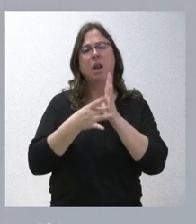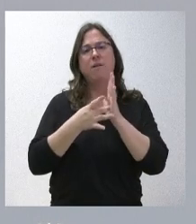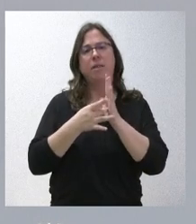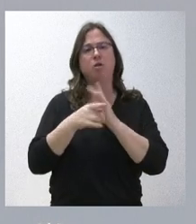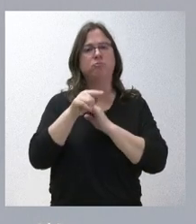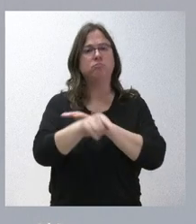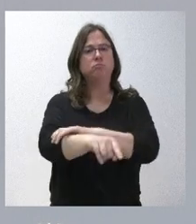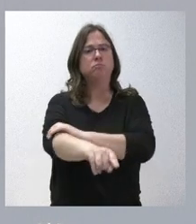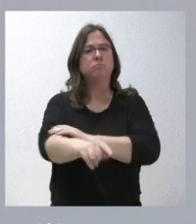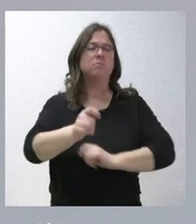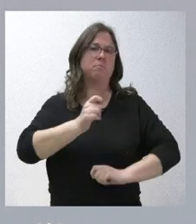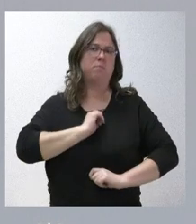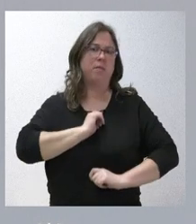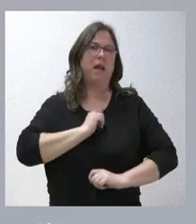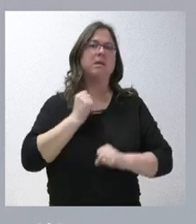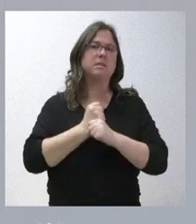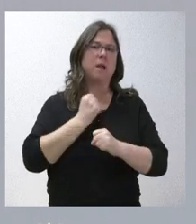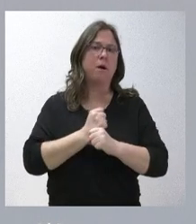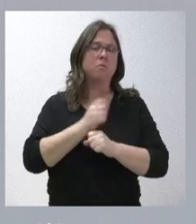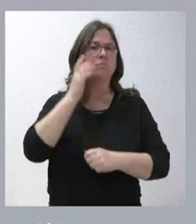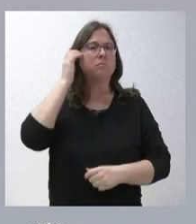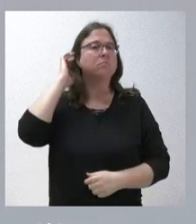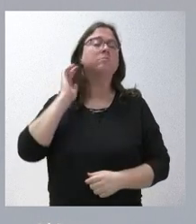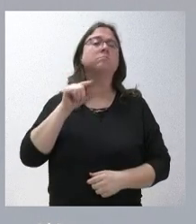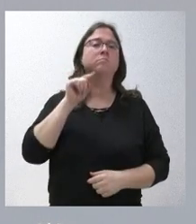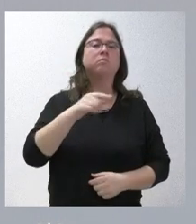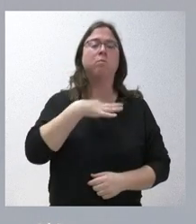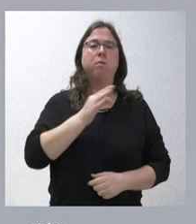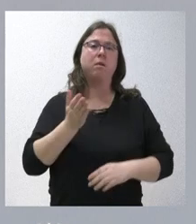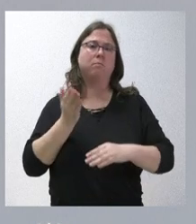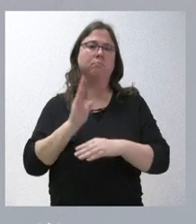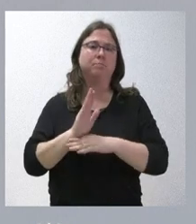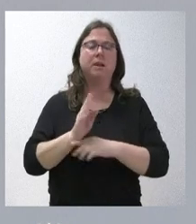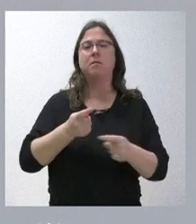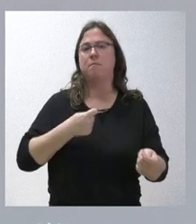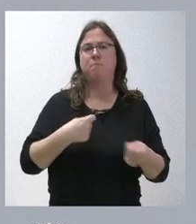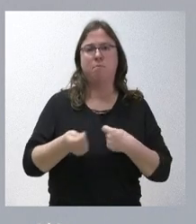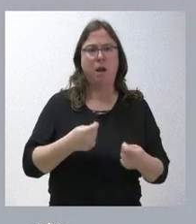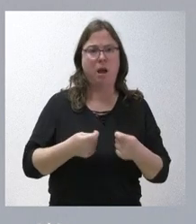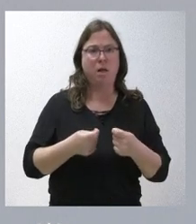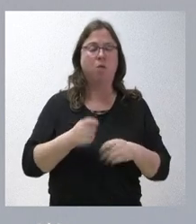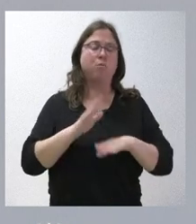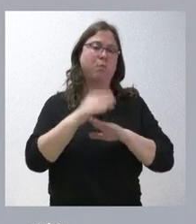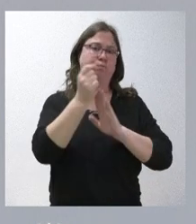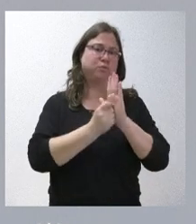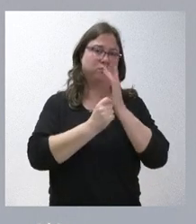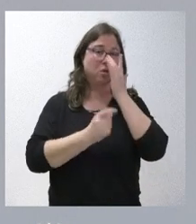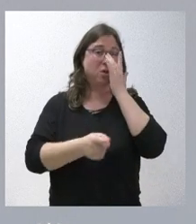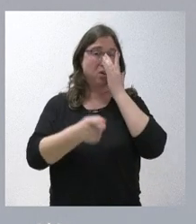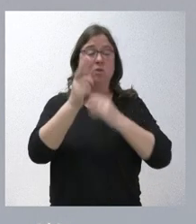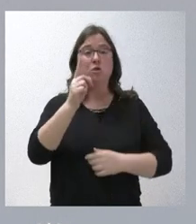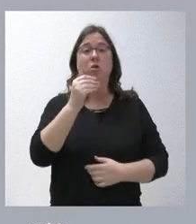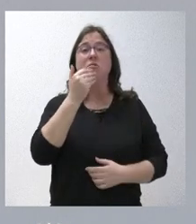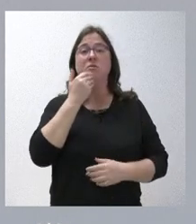usted mencionaba en ese trabajo nos permite también presentarnos ante los mercados con esa valoración no se trata Solo cuando nos